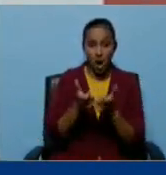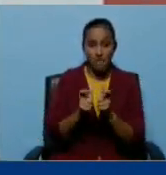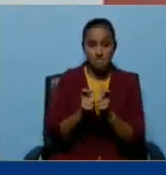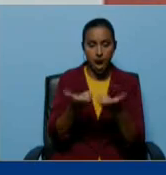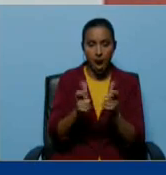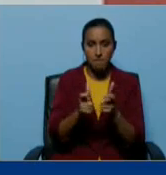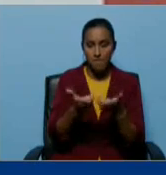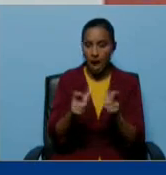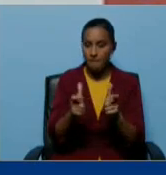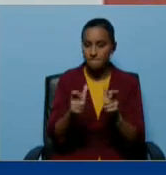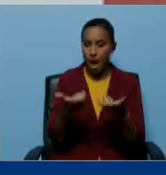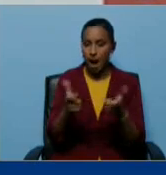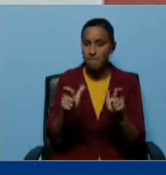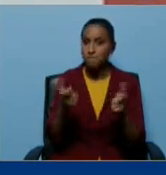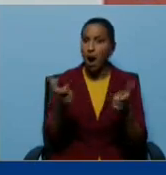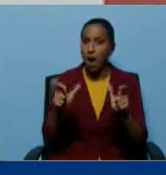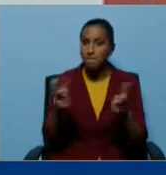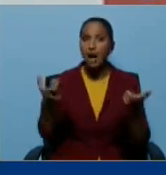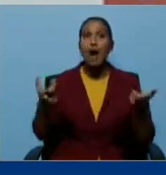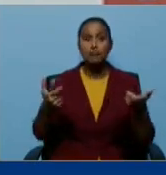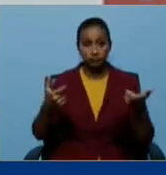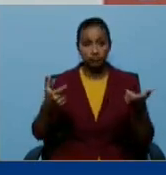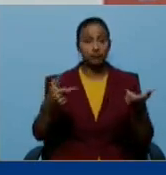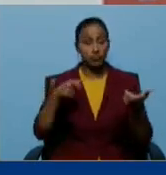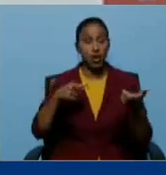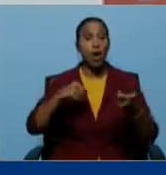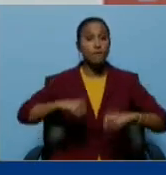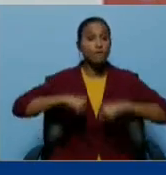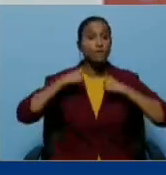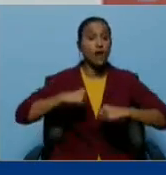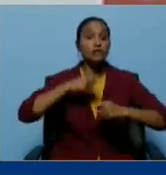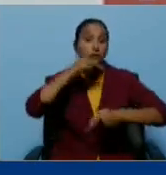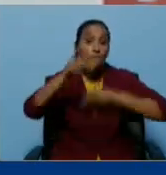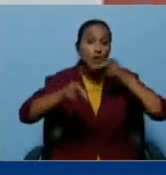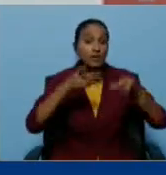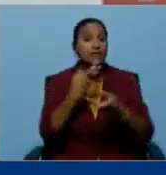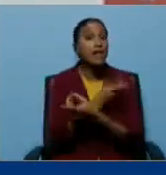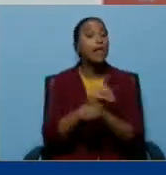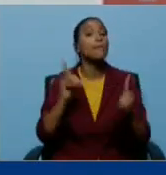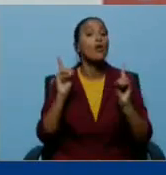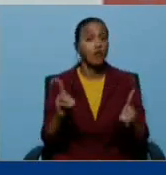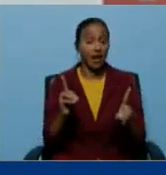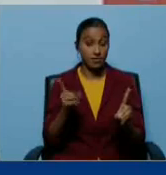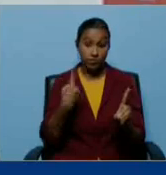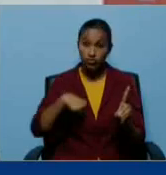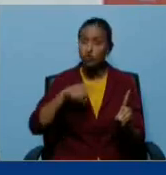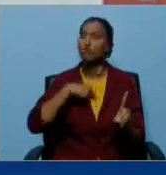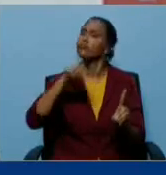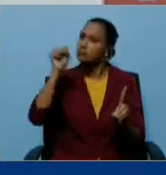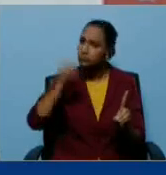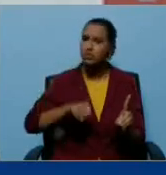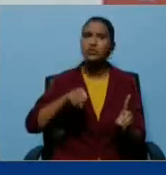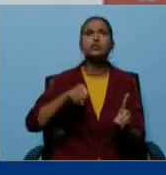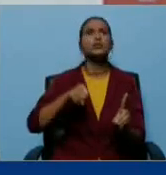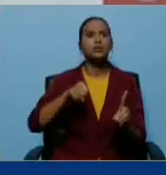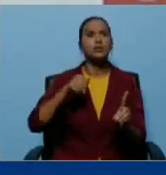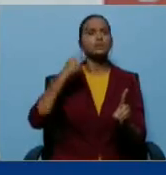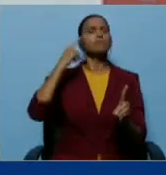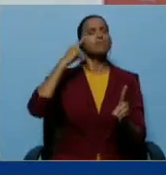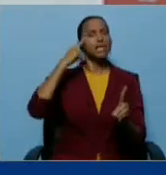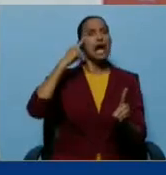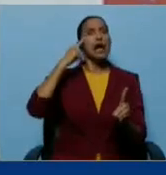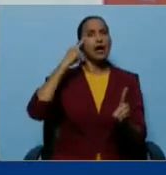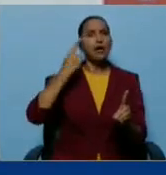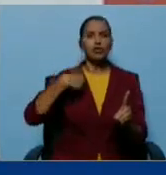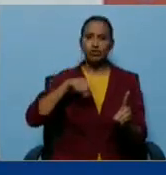de las fuerzas políticas democráticas que nosotros sí privilegiamos. Porque para nosotros